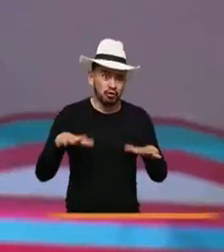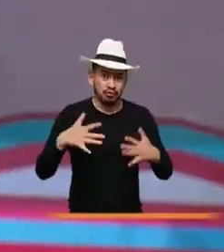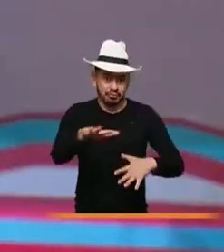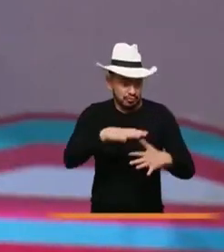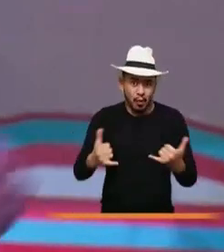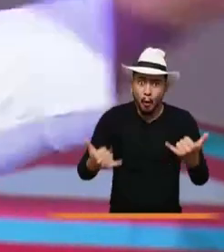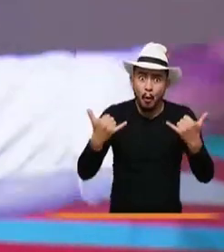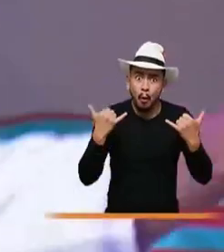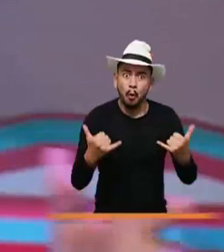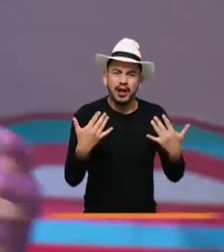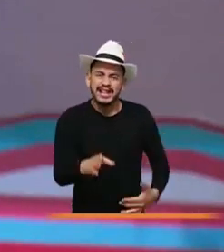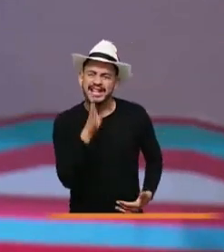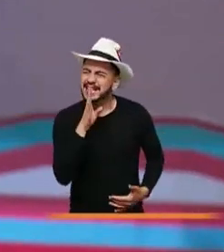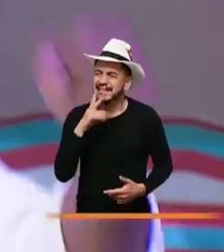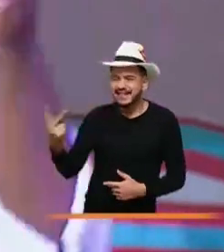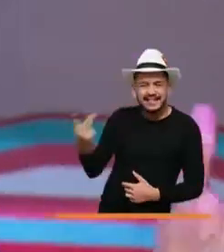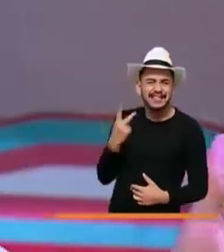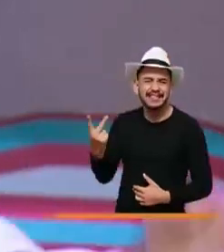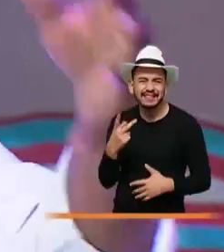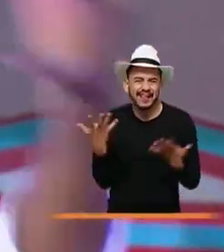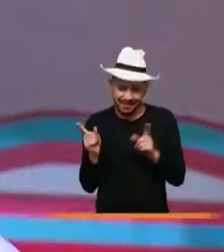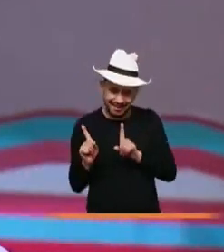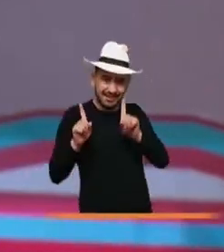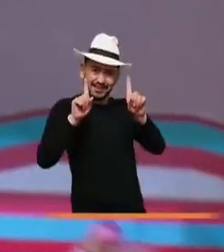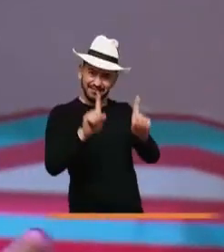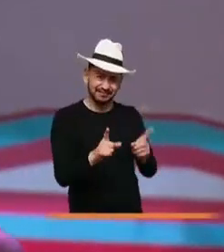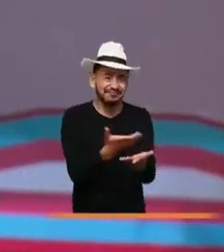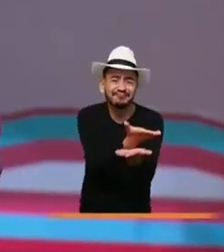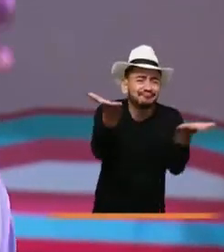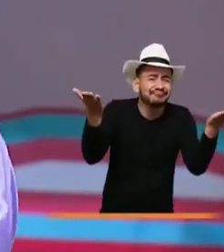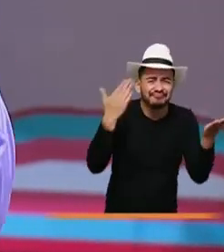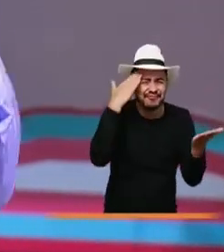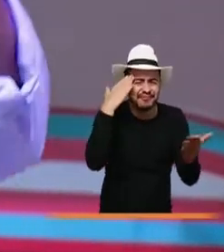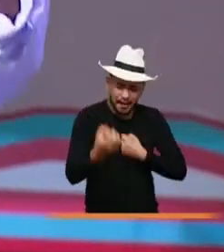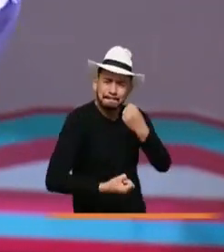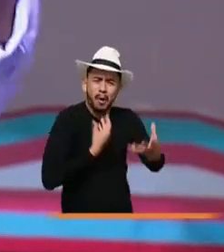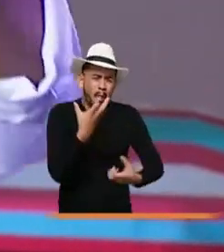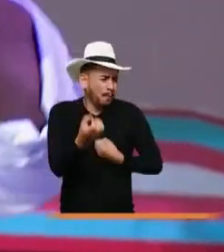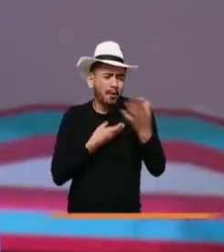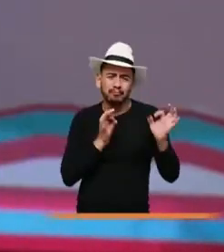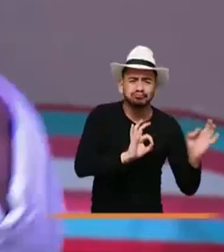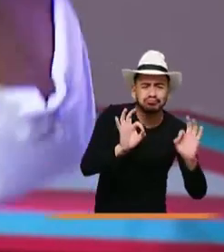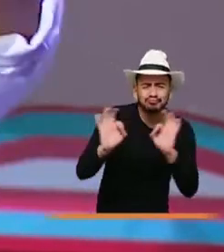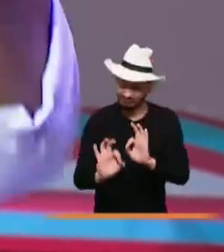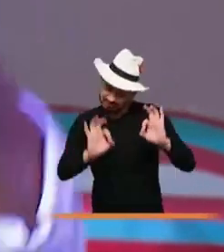entre cádiz y alacrán con los fenomenales días